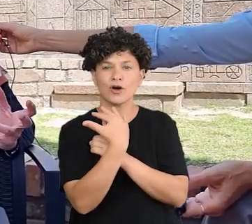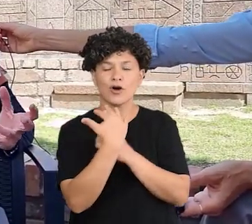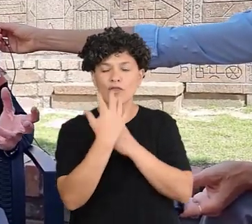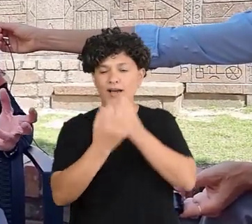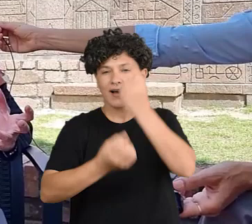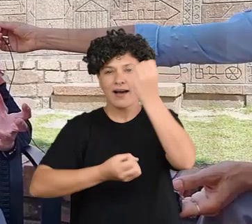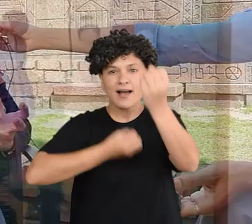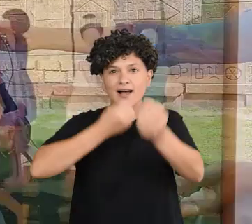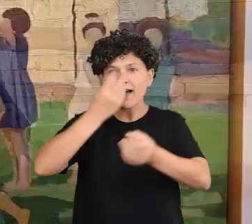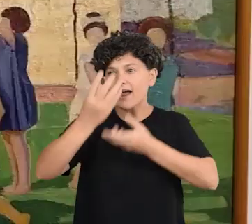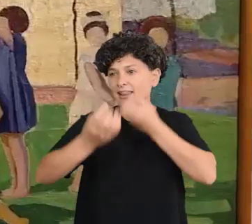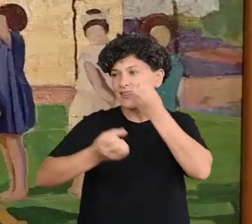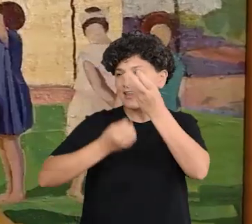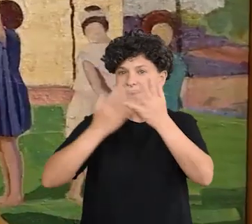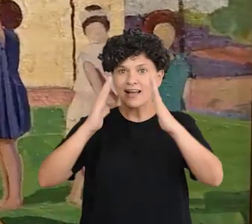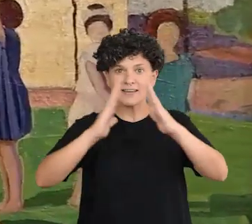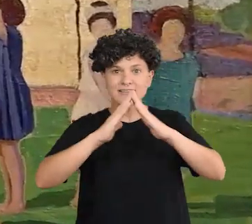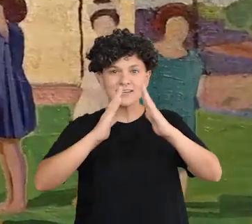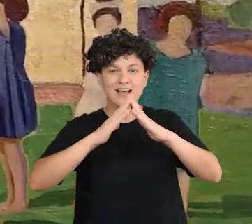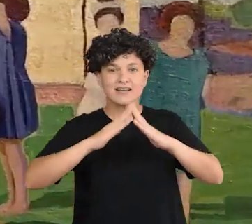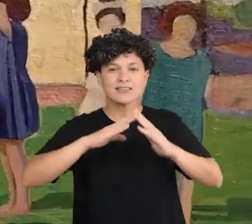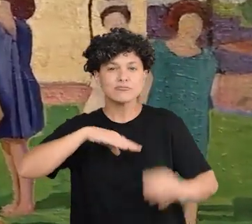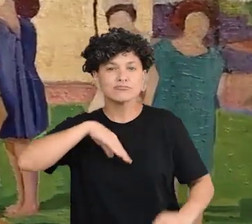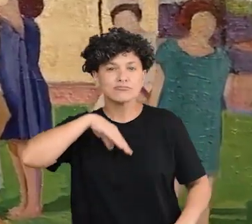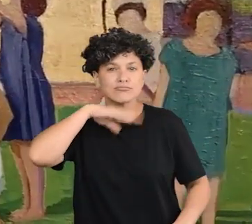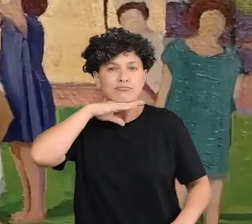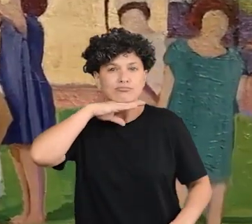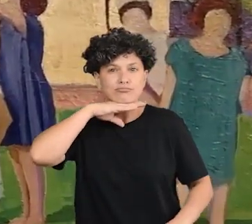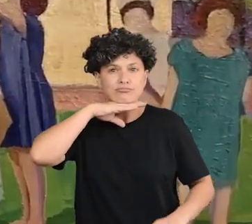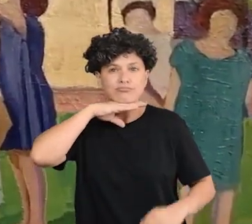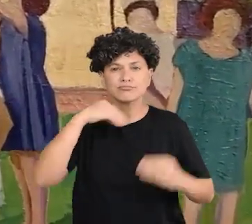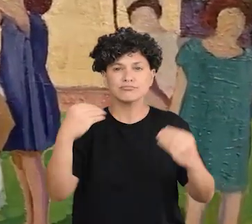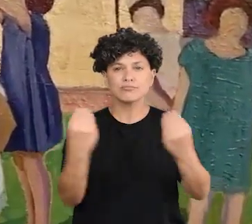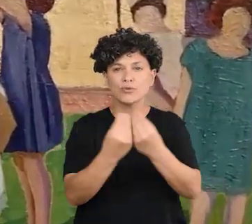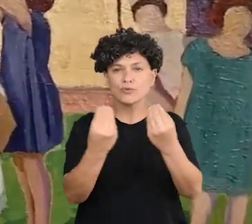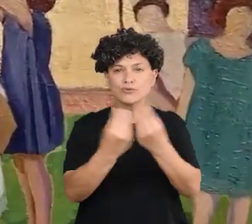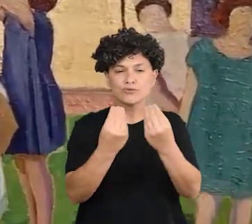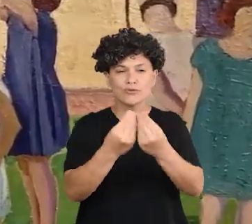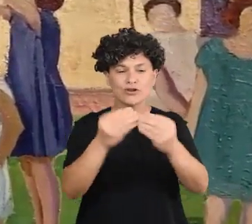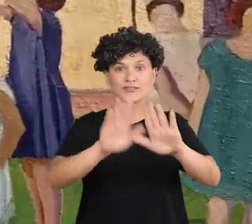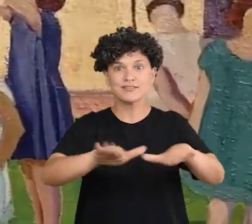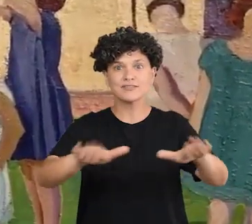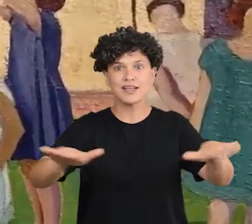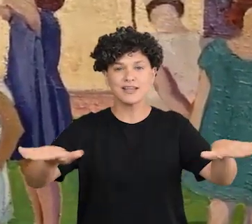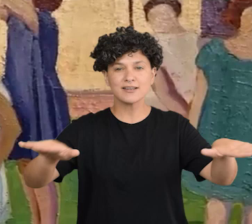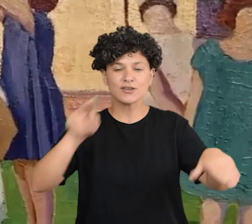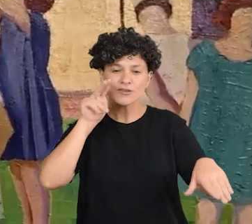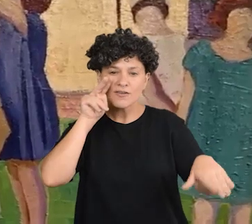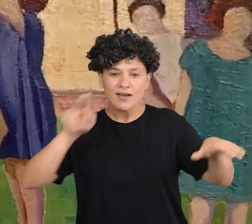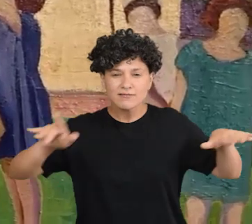de mucho jardín y de muchos niños. Los veía en movimiento.